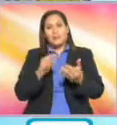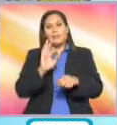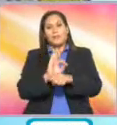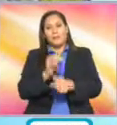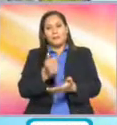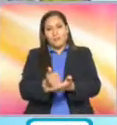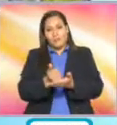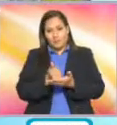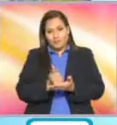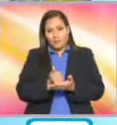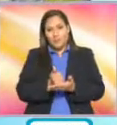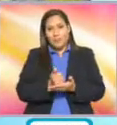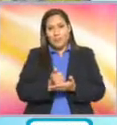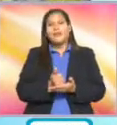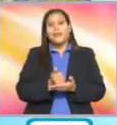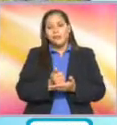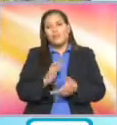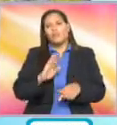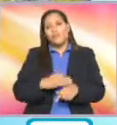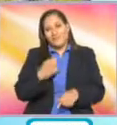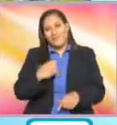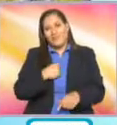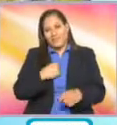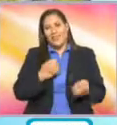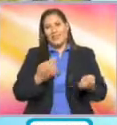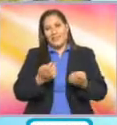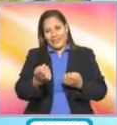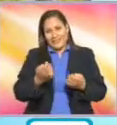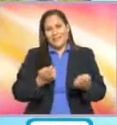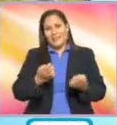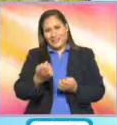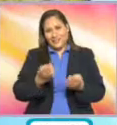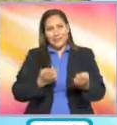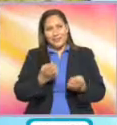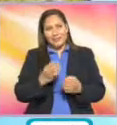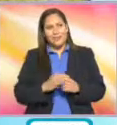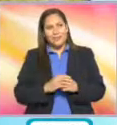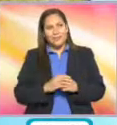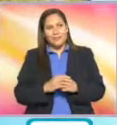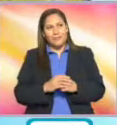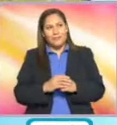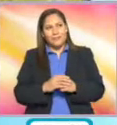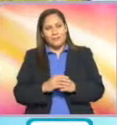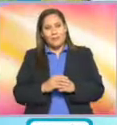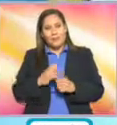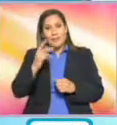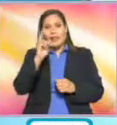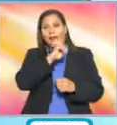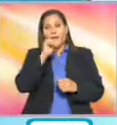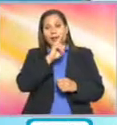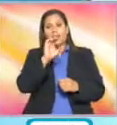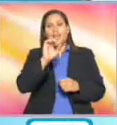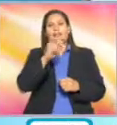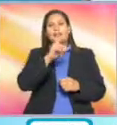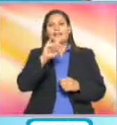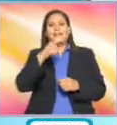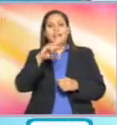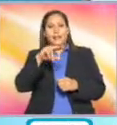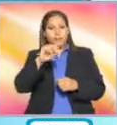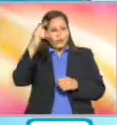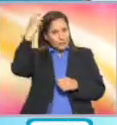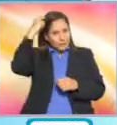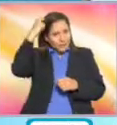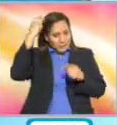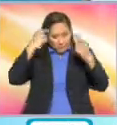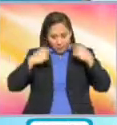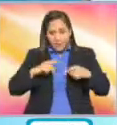que se obtienen como resultado de practicar como actividad física. La oxigenación también ayuda en cuestiones de funciones